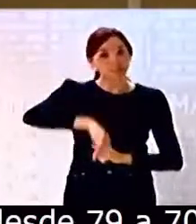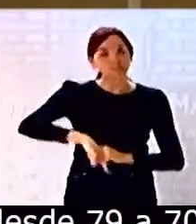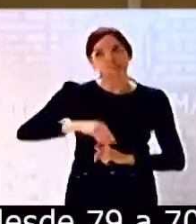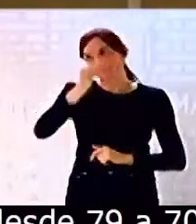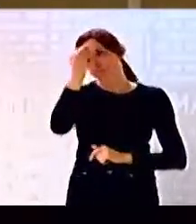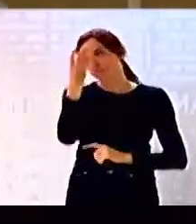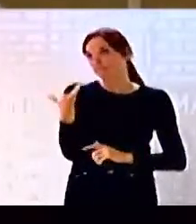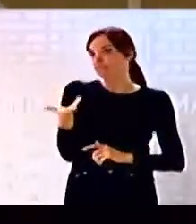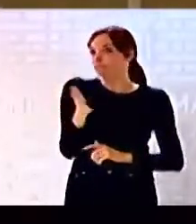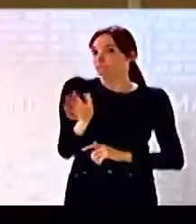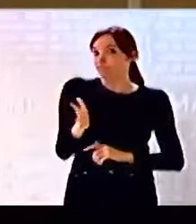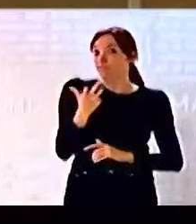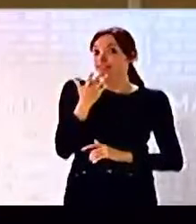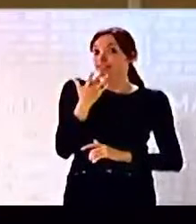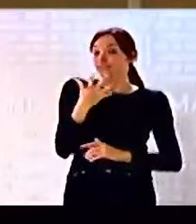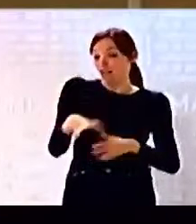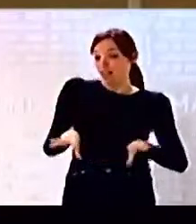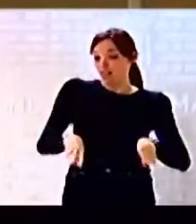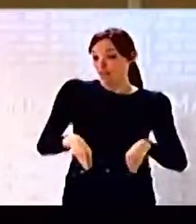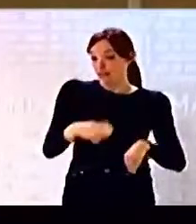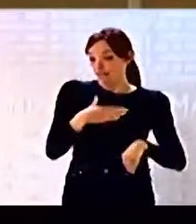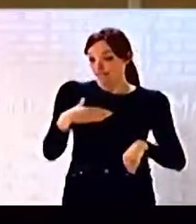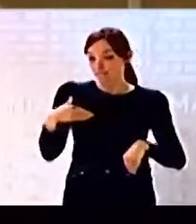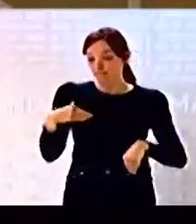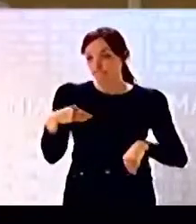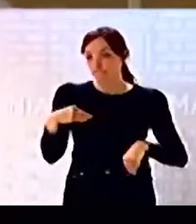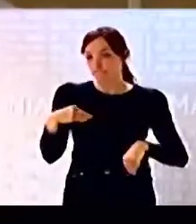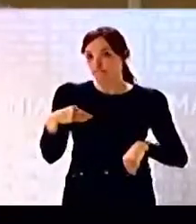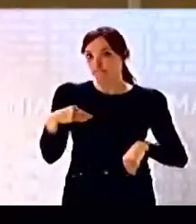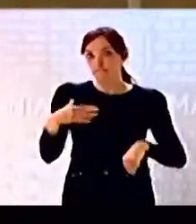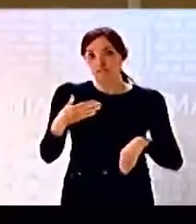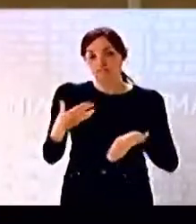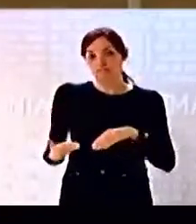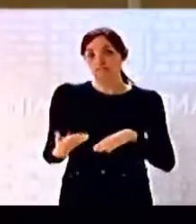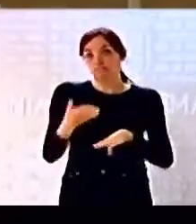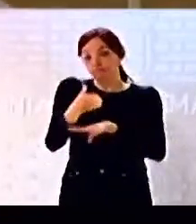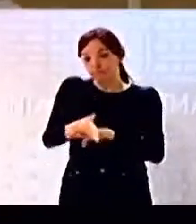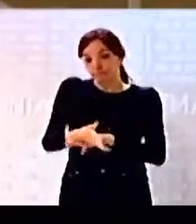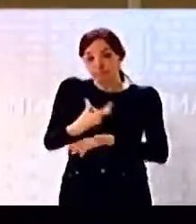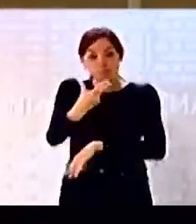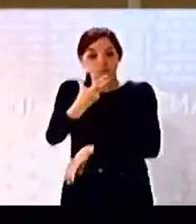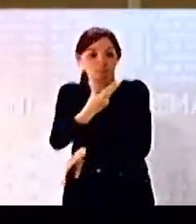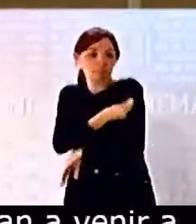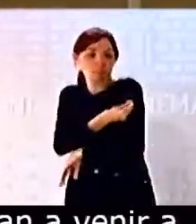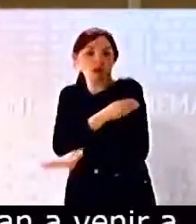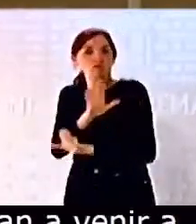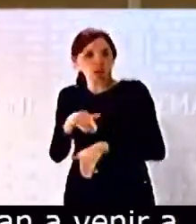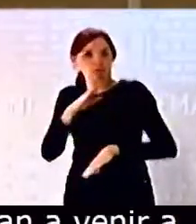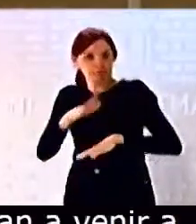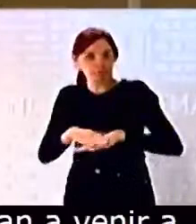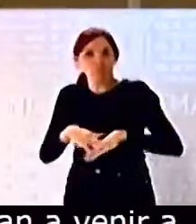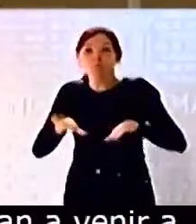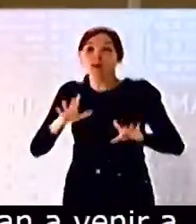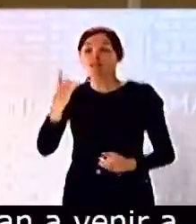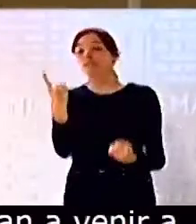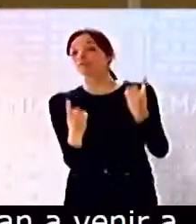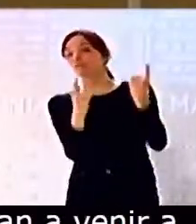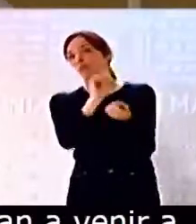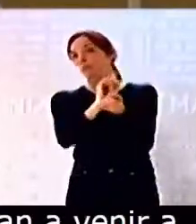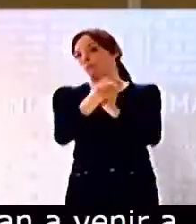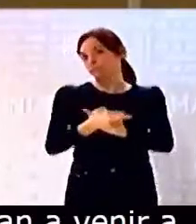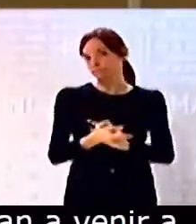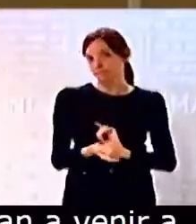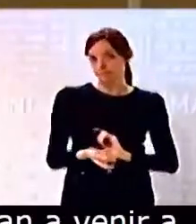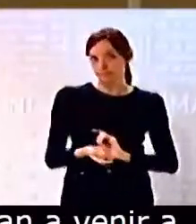suponemos que todos los que aceptan a venir a vacunarse finalmente se vacunan, pero esto no siempre es así. Hay